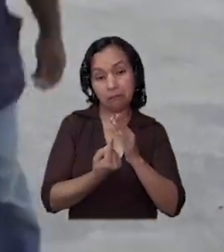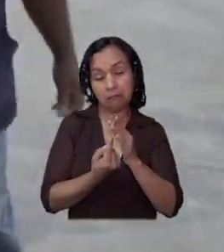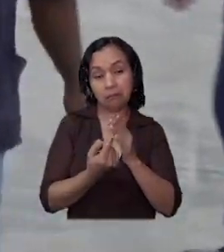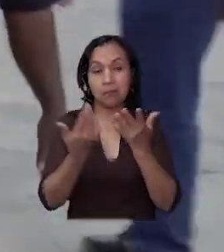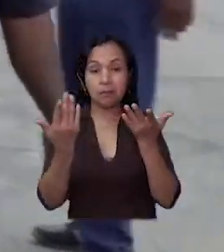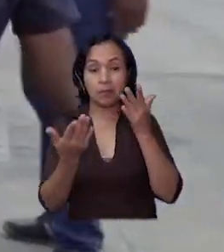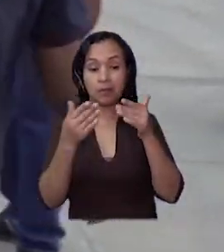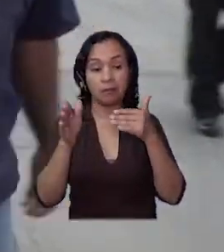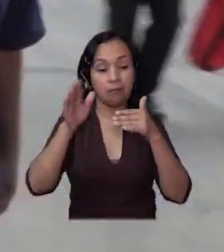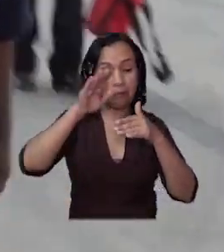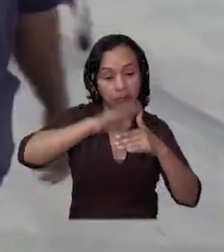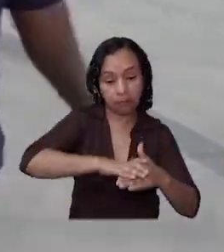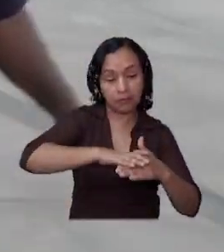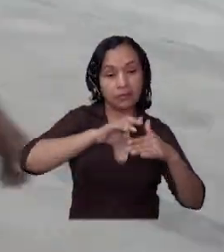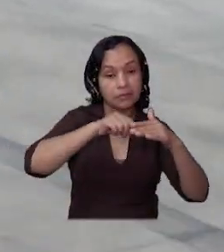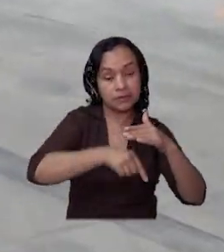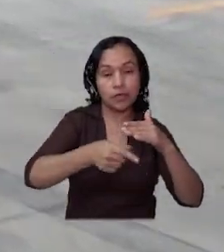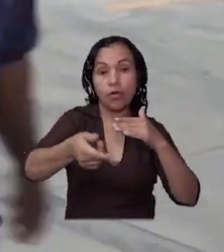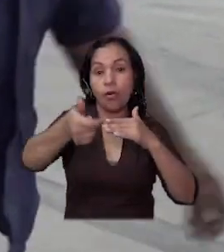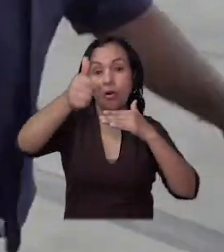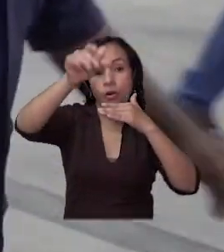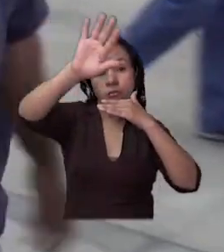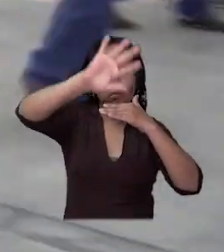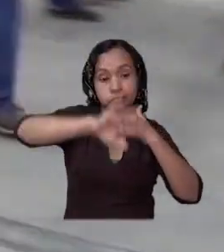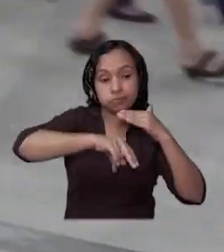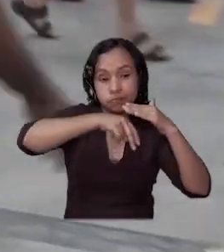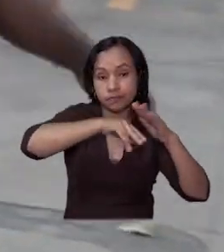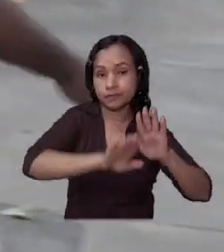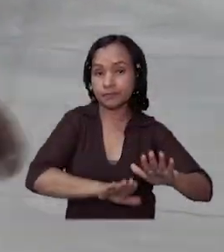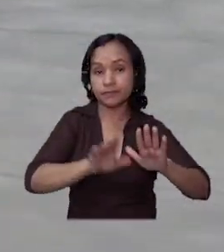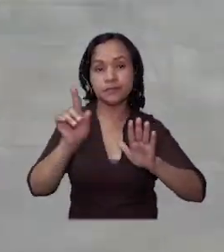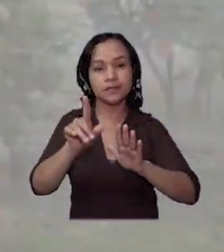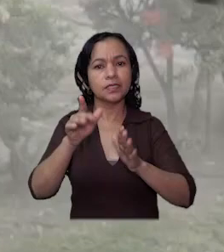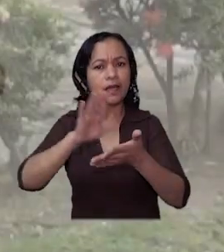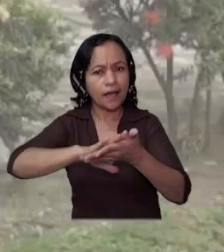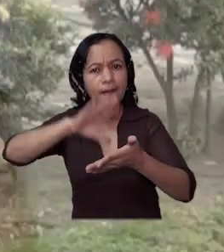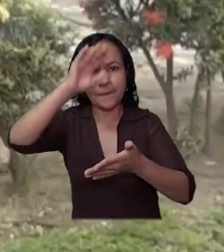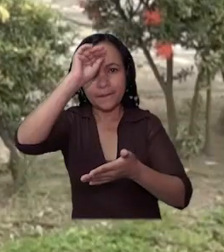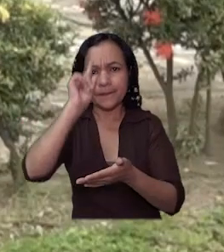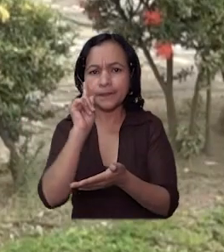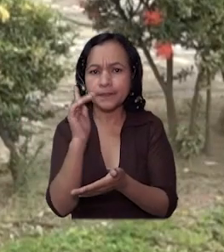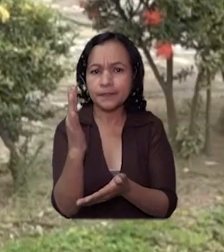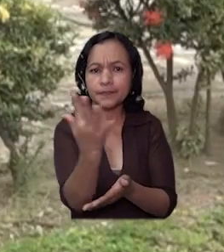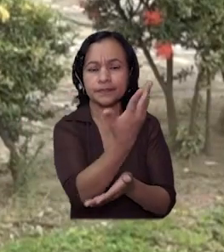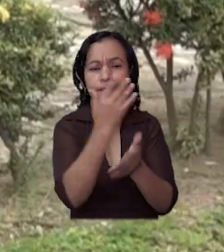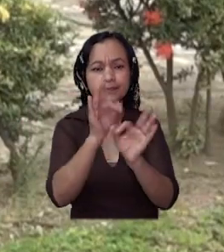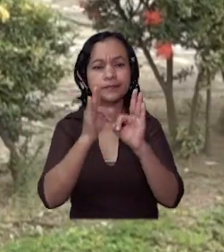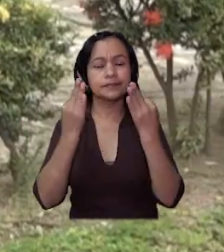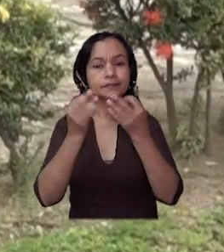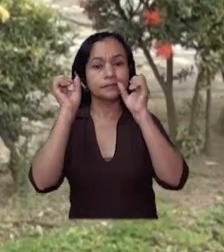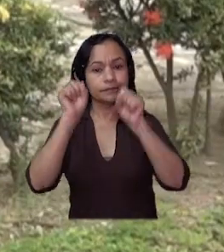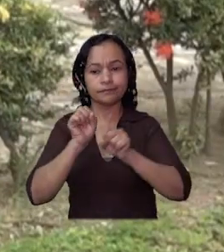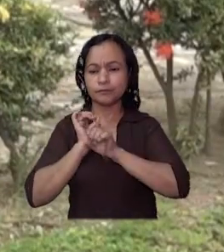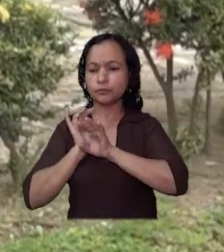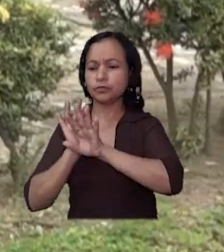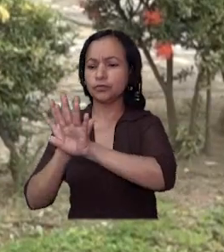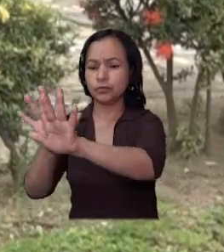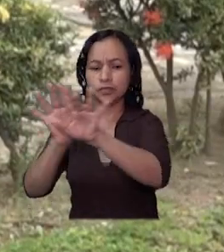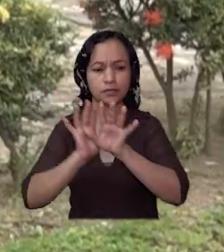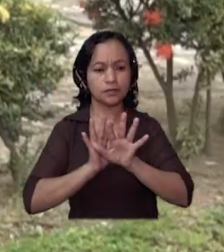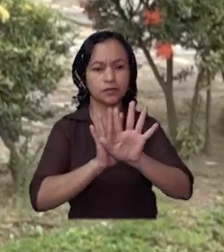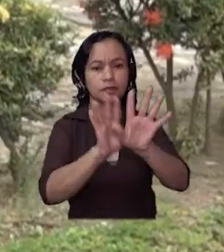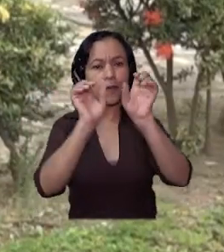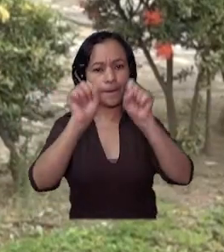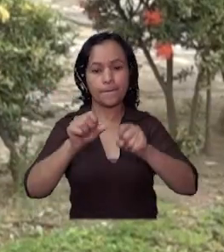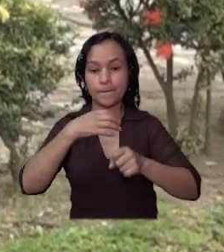o que se nos quede a lo mejor entrampada y venga la ola. Nosotros consideramos que estamos preparados para que todas las familias puedan salir y que todas